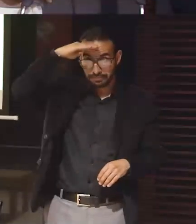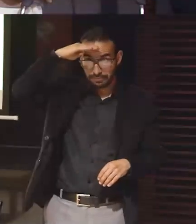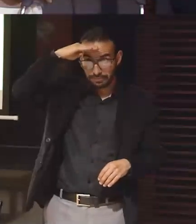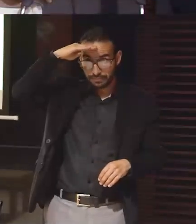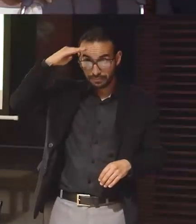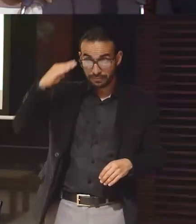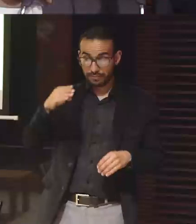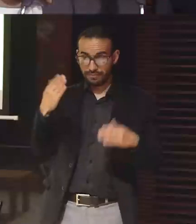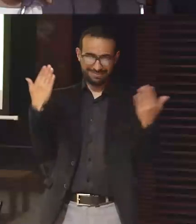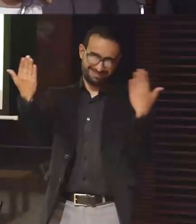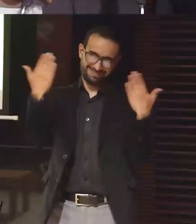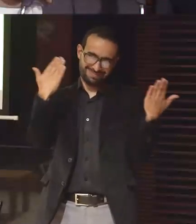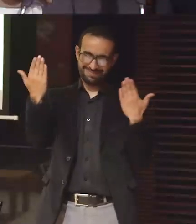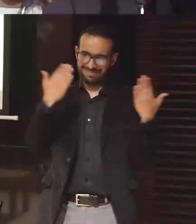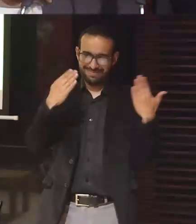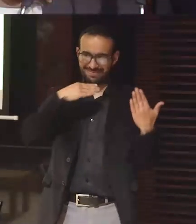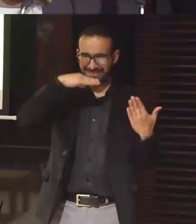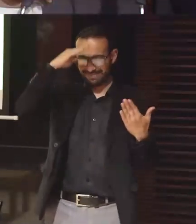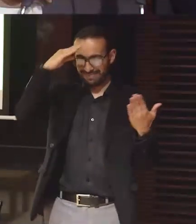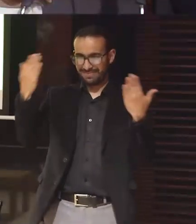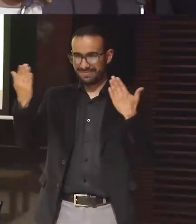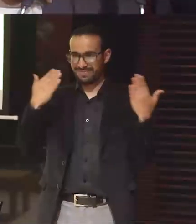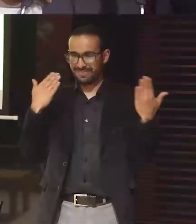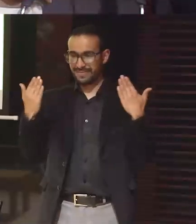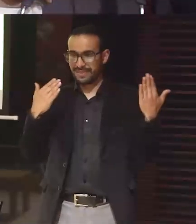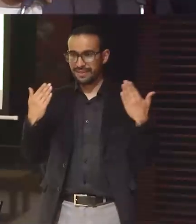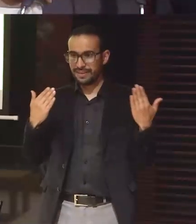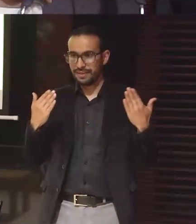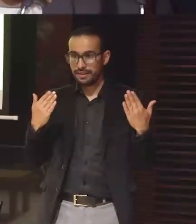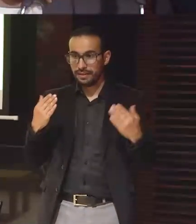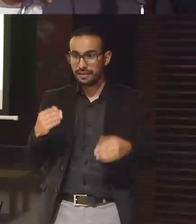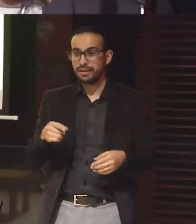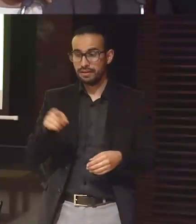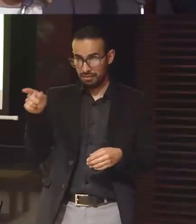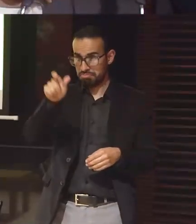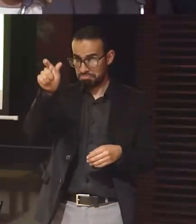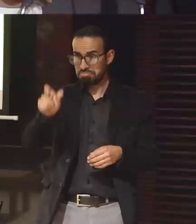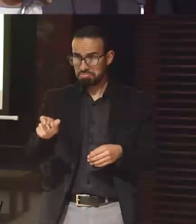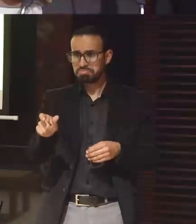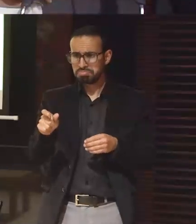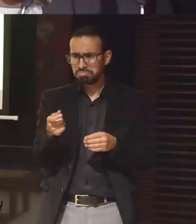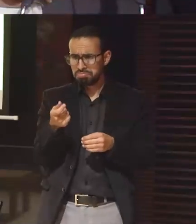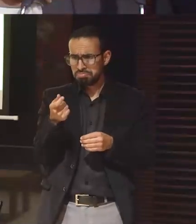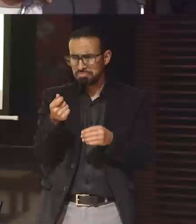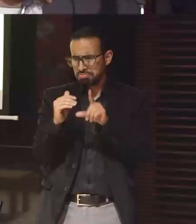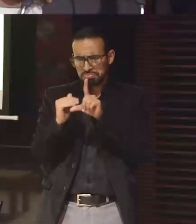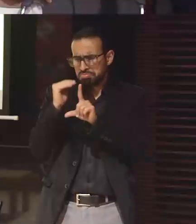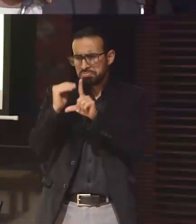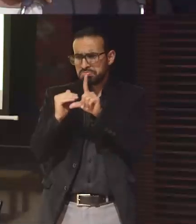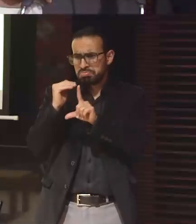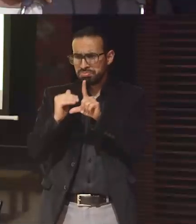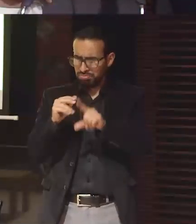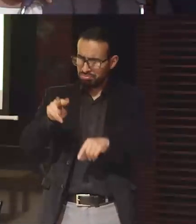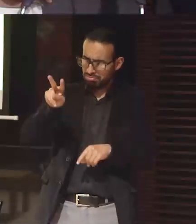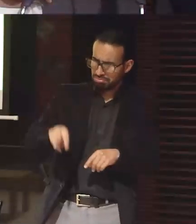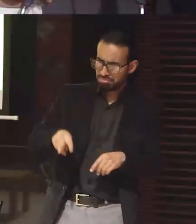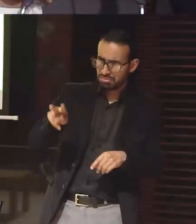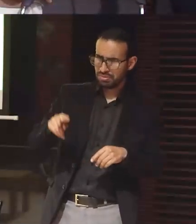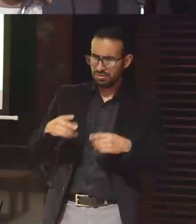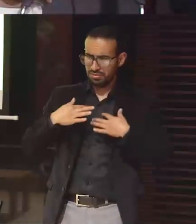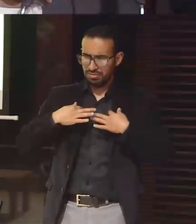nos comparan, y va una persona con ingresos bajos y siempre parece estrenando. Los tenis